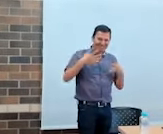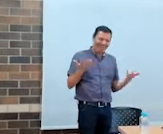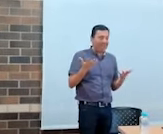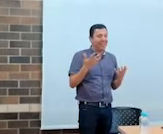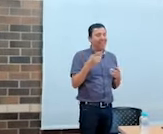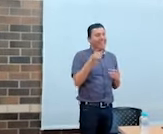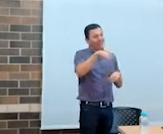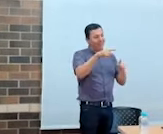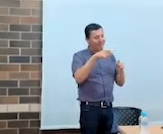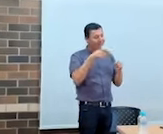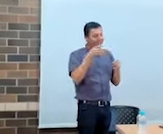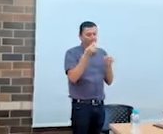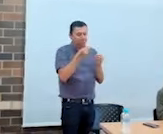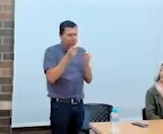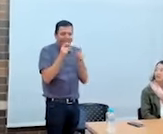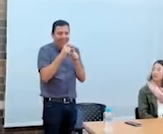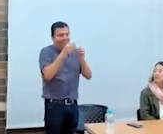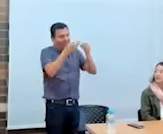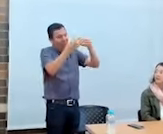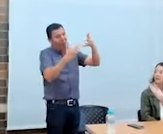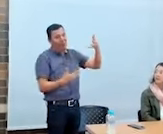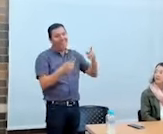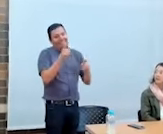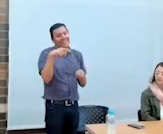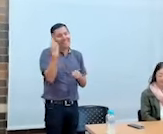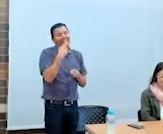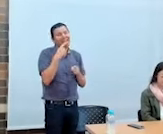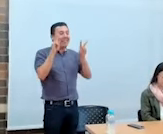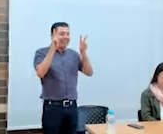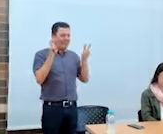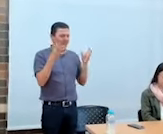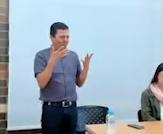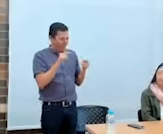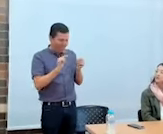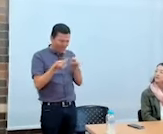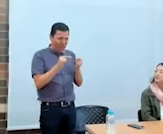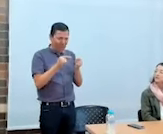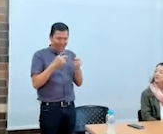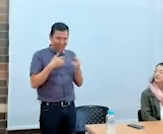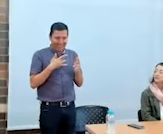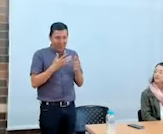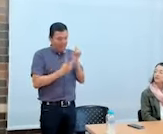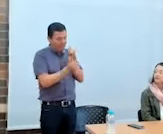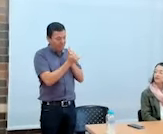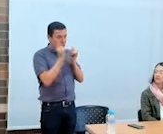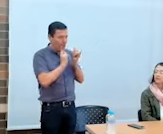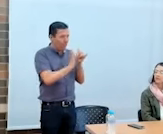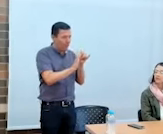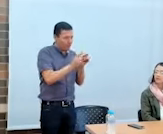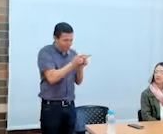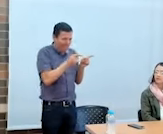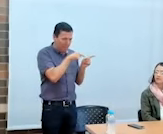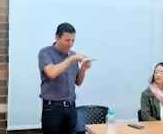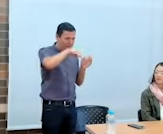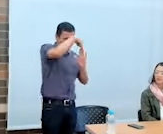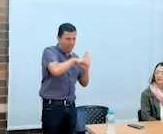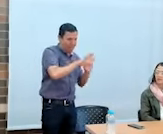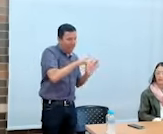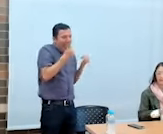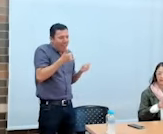que podemos encontrar en general en el mundo, podemos hablar de muchas palabras a partir de